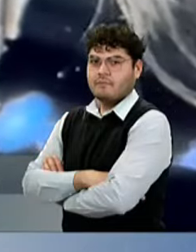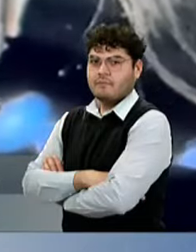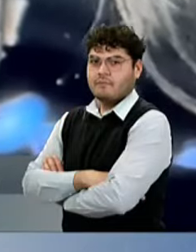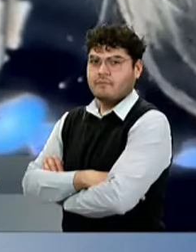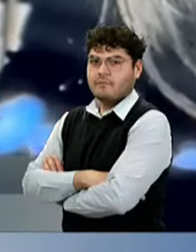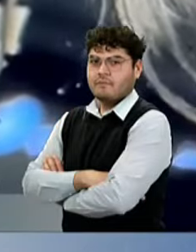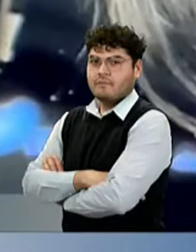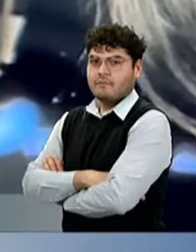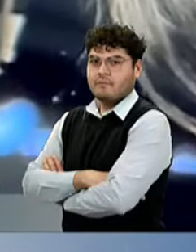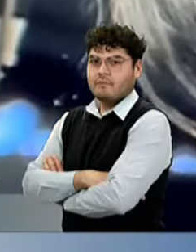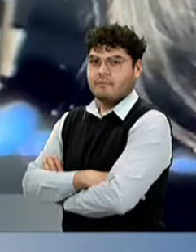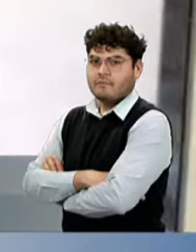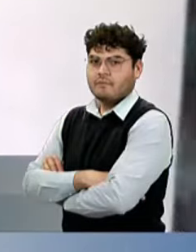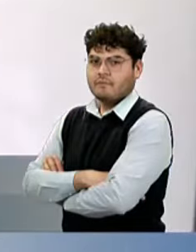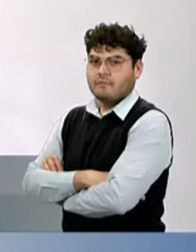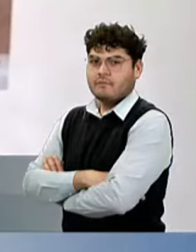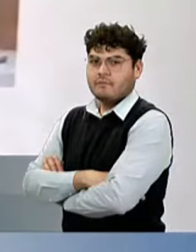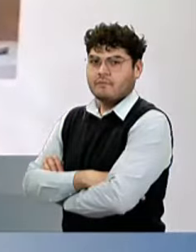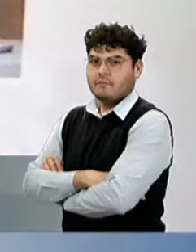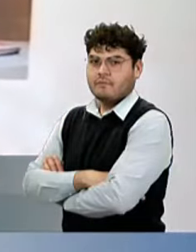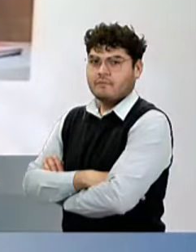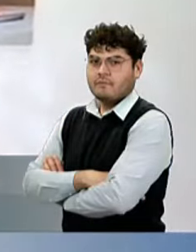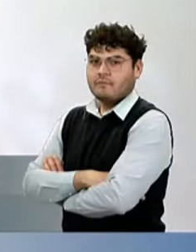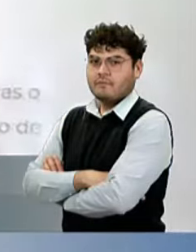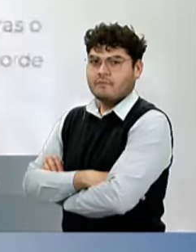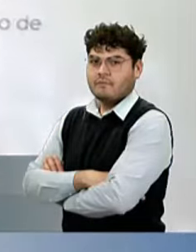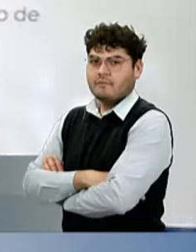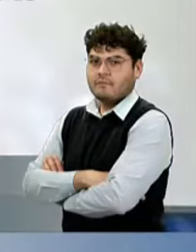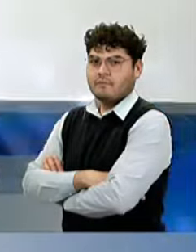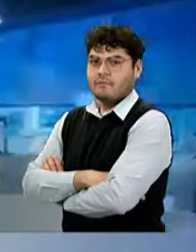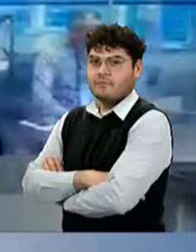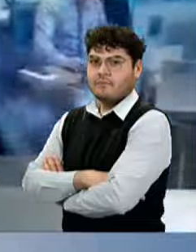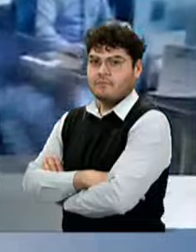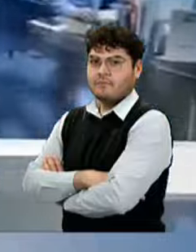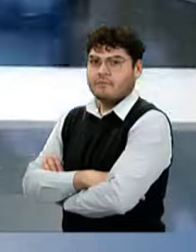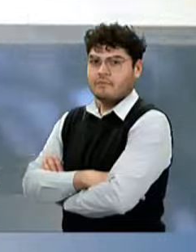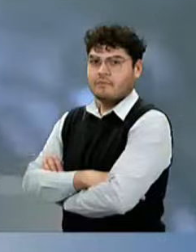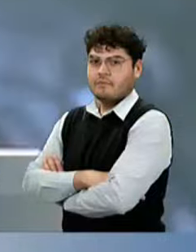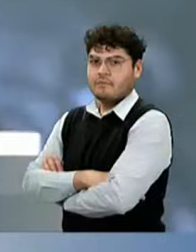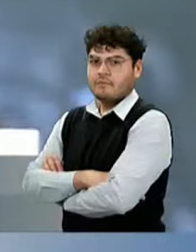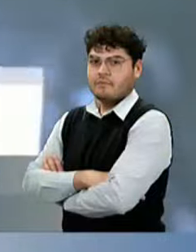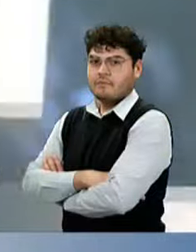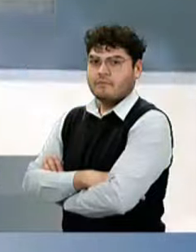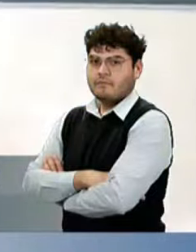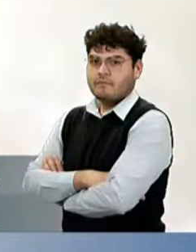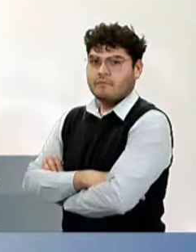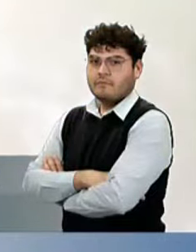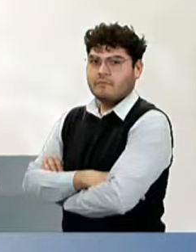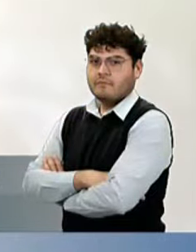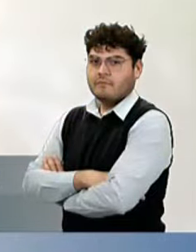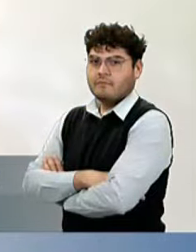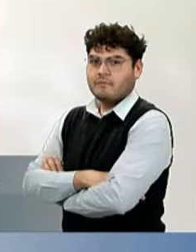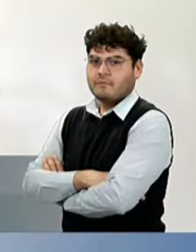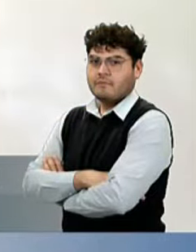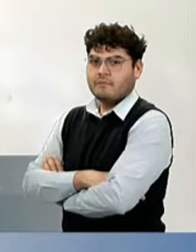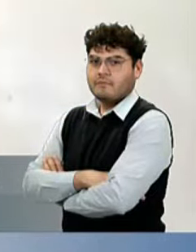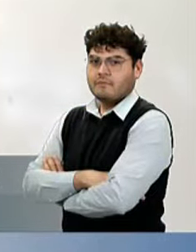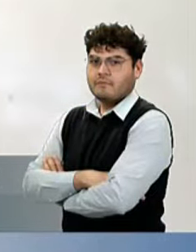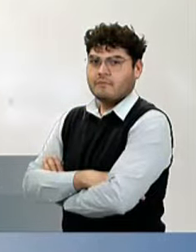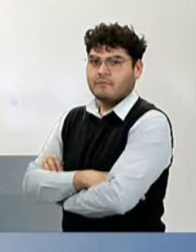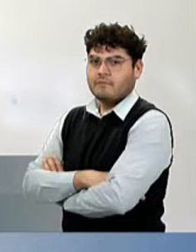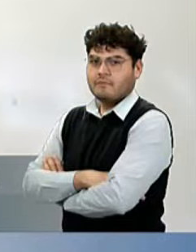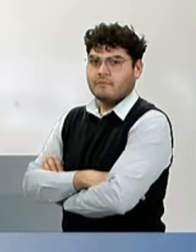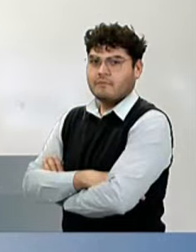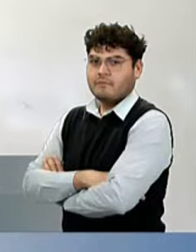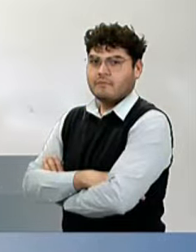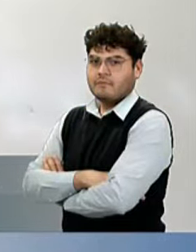y directivos del ente tributario, algunos en calidad de imputados y otros en calidad de testigos. En los